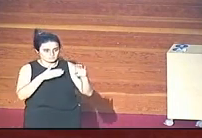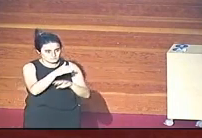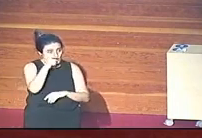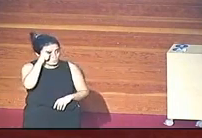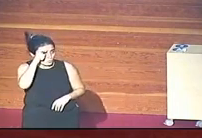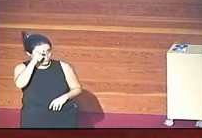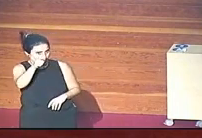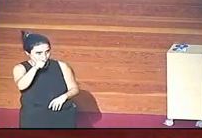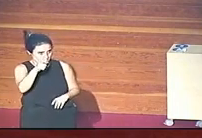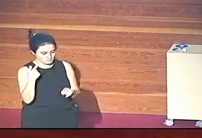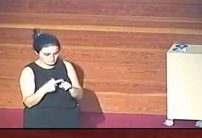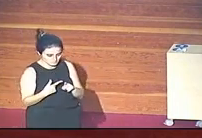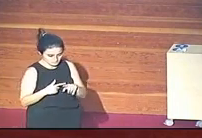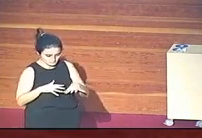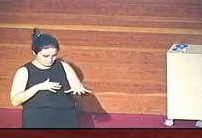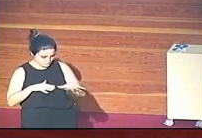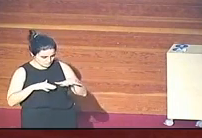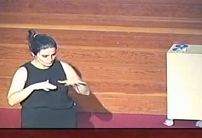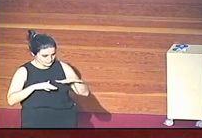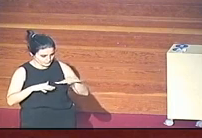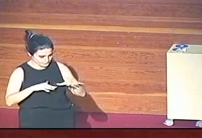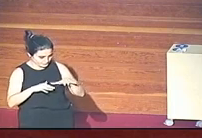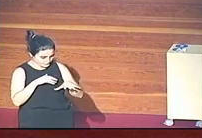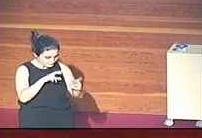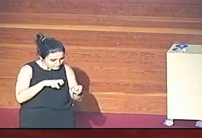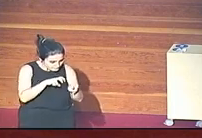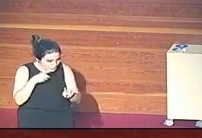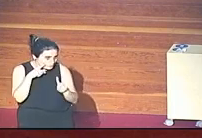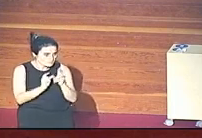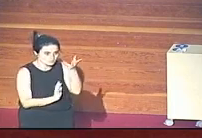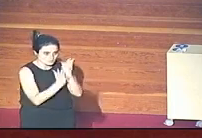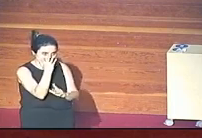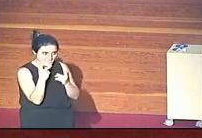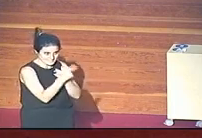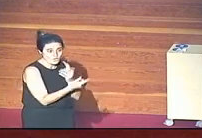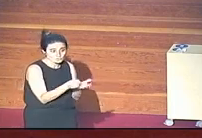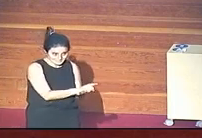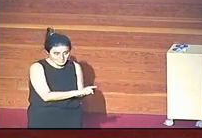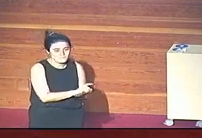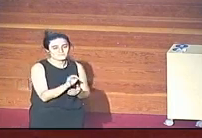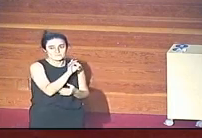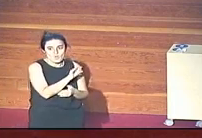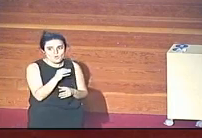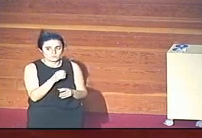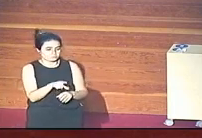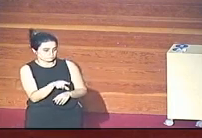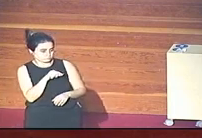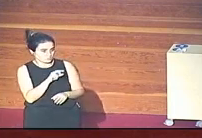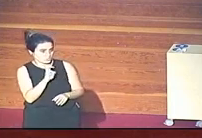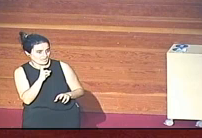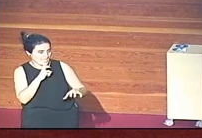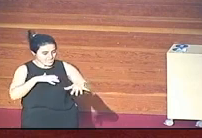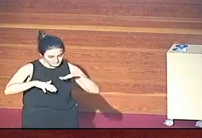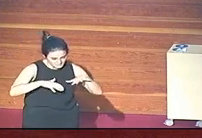esas actividades para que no vuelva a ver otro incendio o decide montar bueno pues cualquier actividad